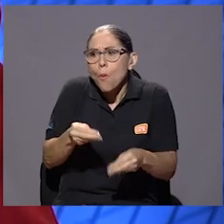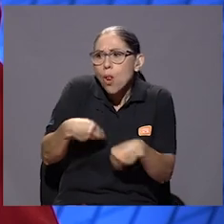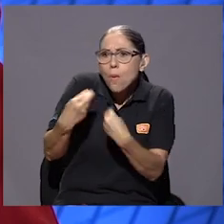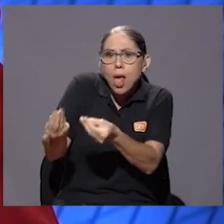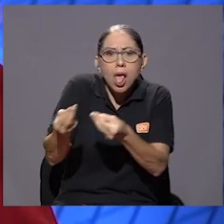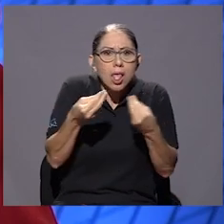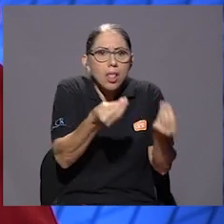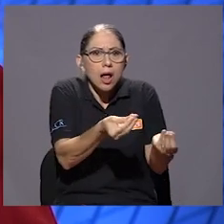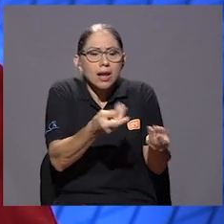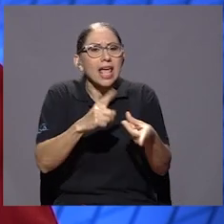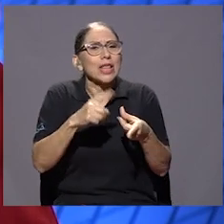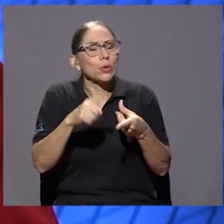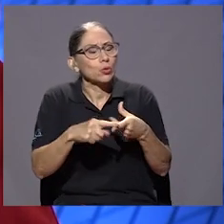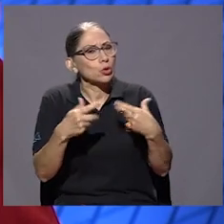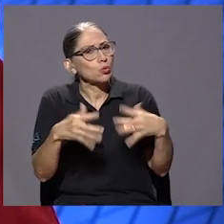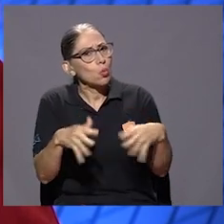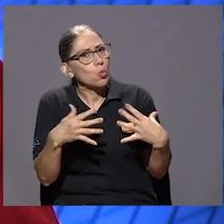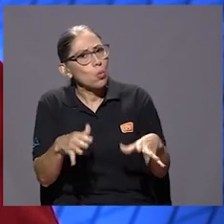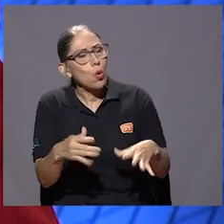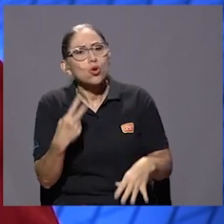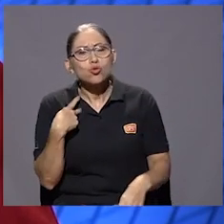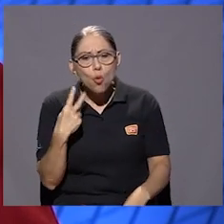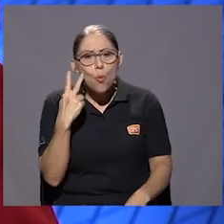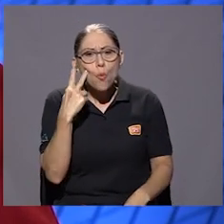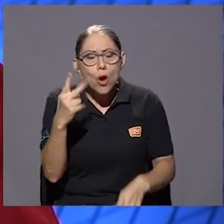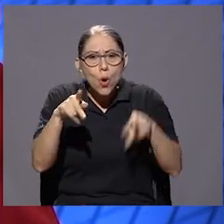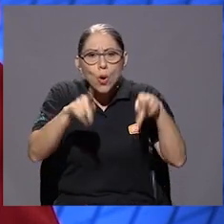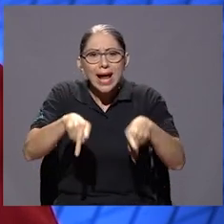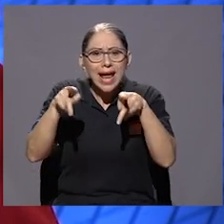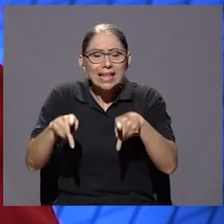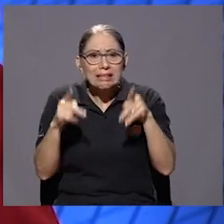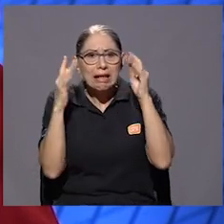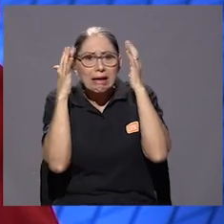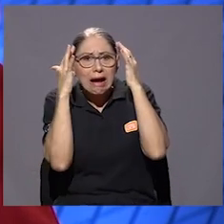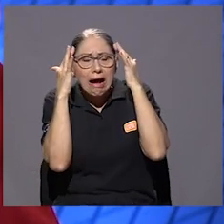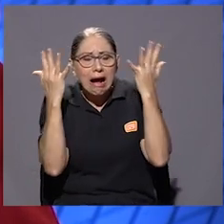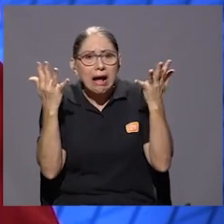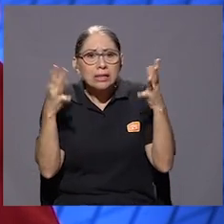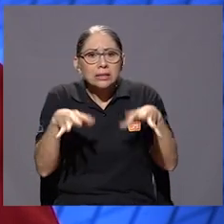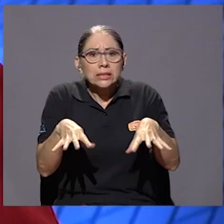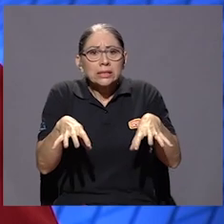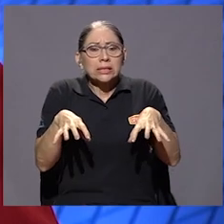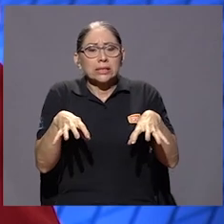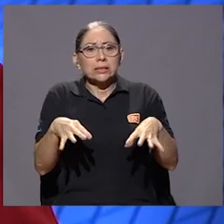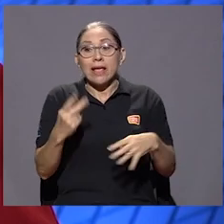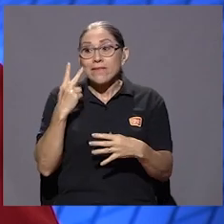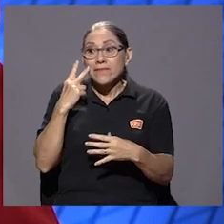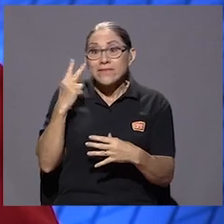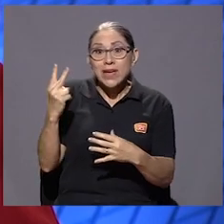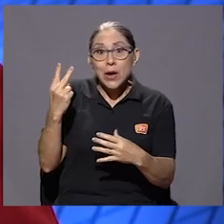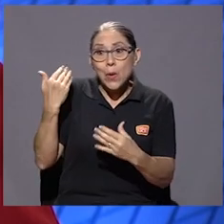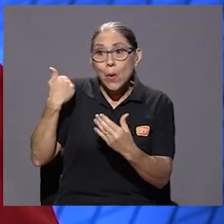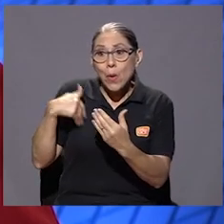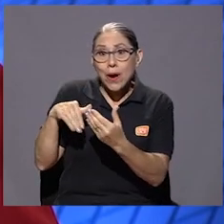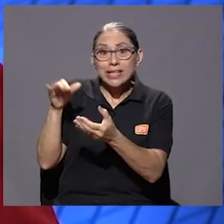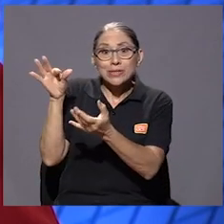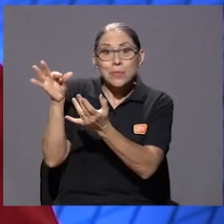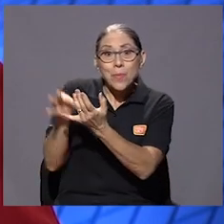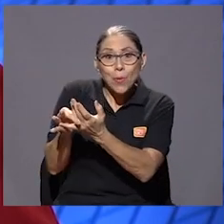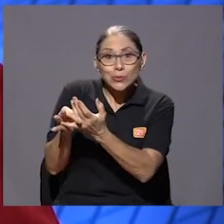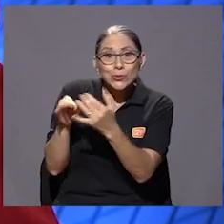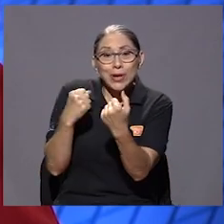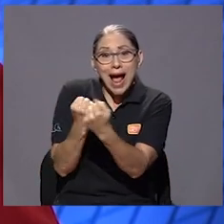una excelente pregunta, Ronald. Los veo preocupados, los veo tensos. Claro. Y veo esposos amando a